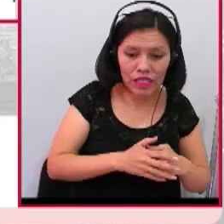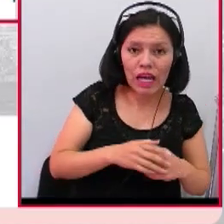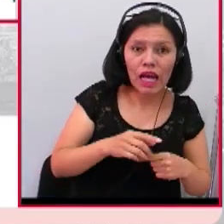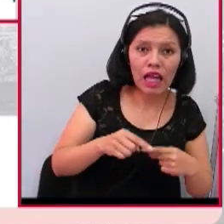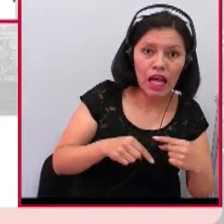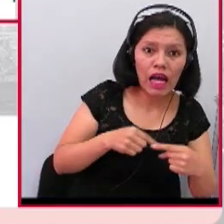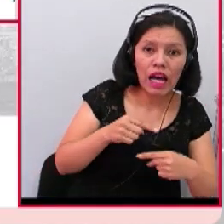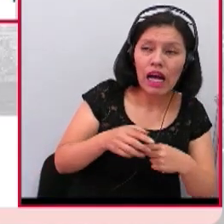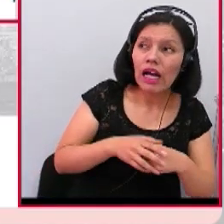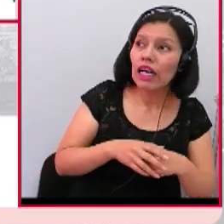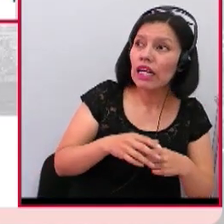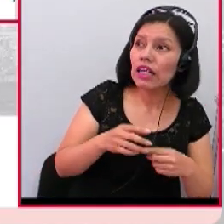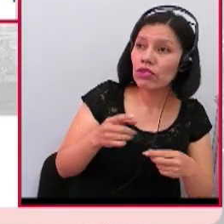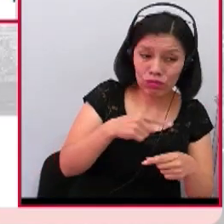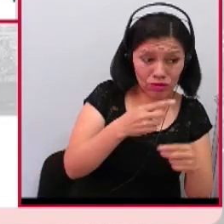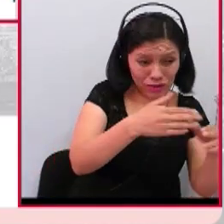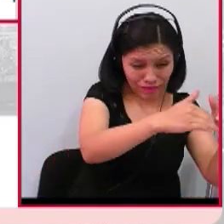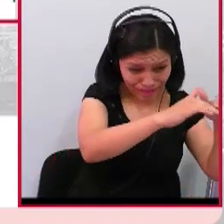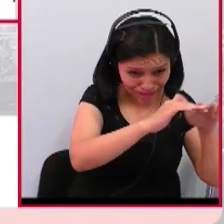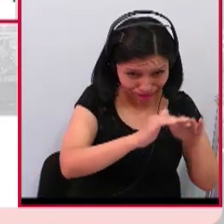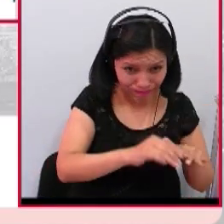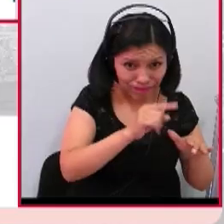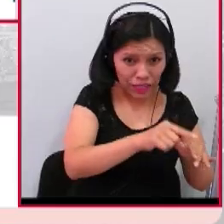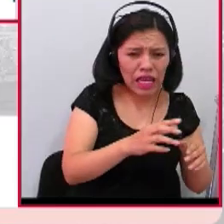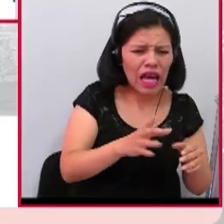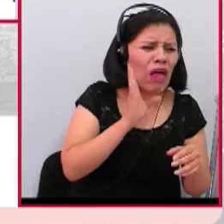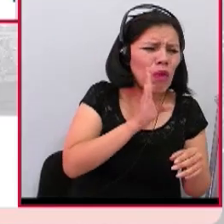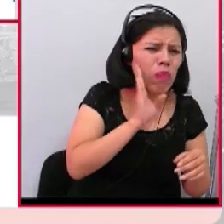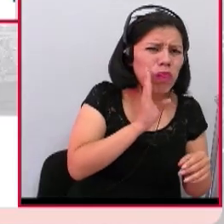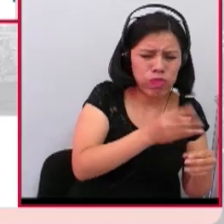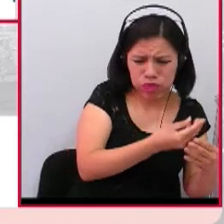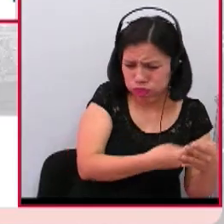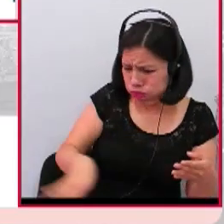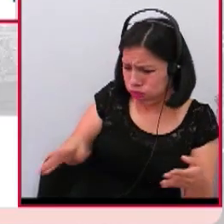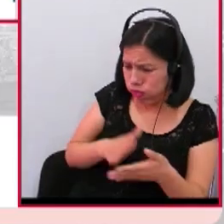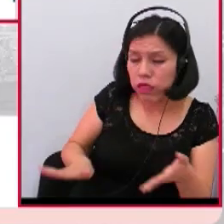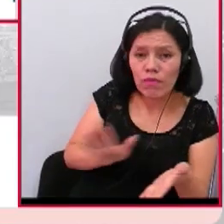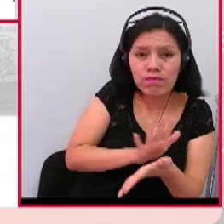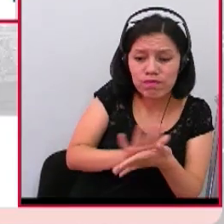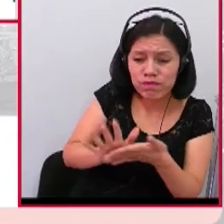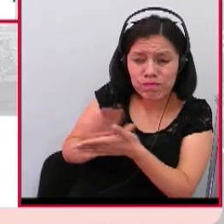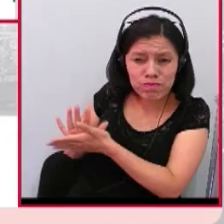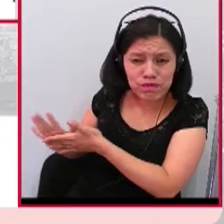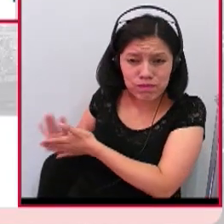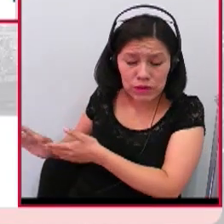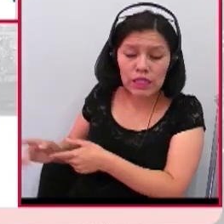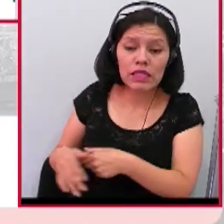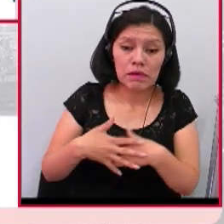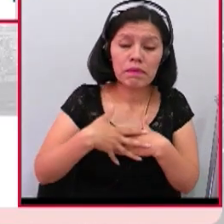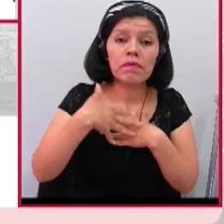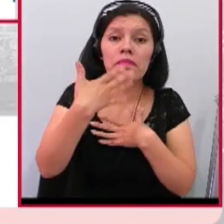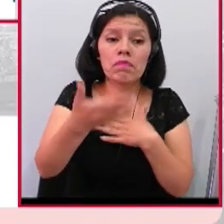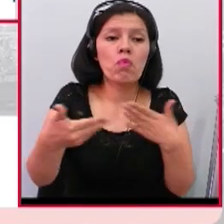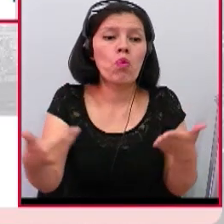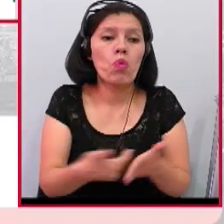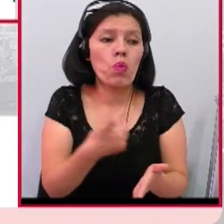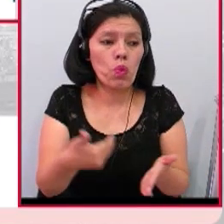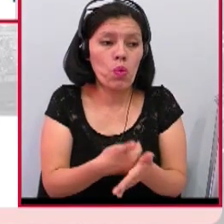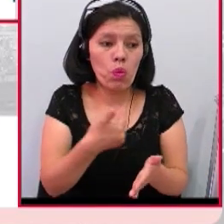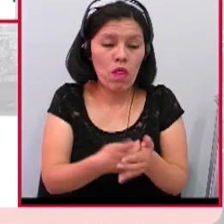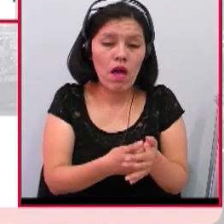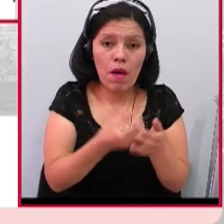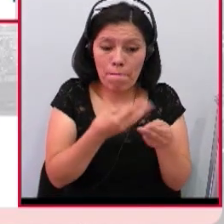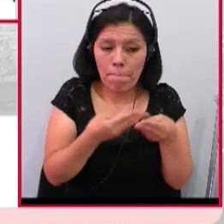lavan. El ladrillo refractario tú lo ves lavadito, como nuevo. Pero al siguiente ciclo lo vas a cargar el nuevo material y lo va a